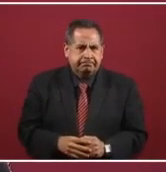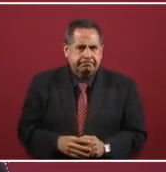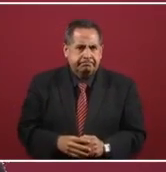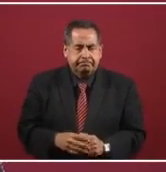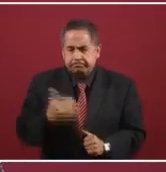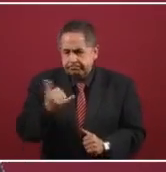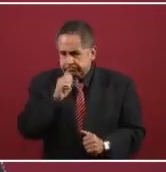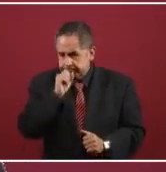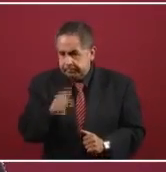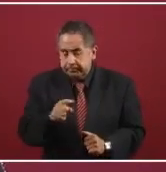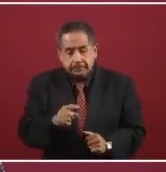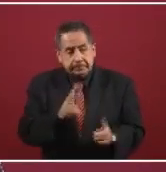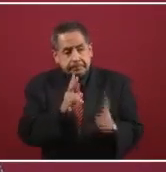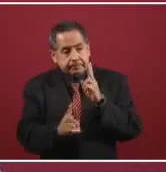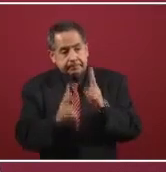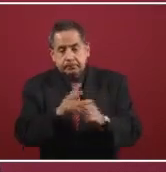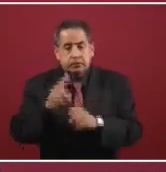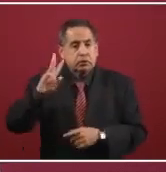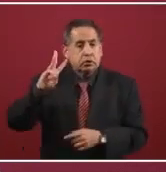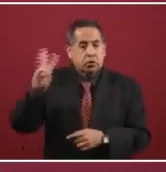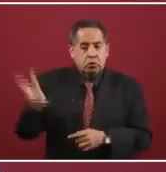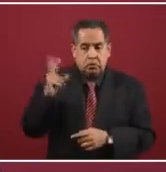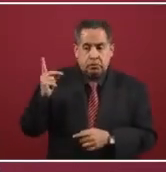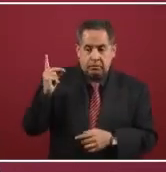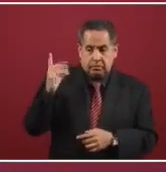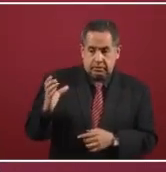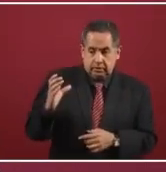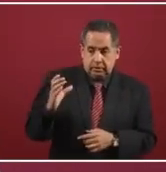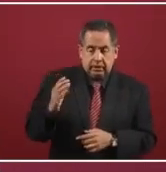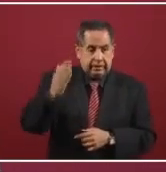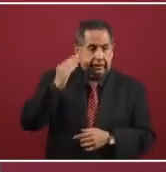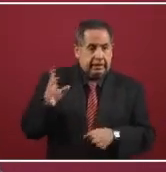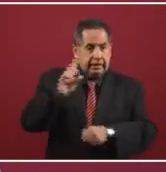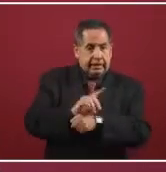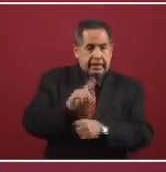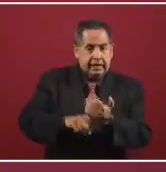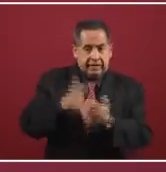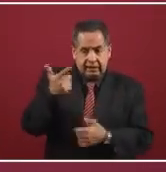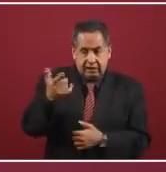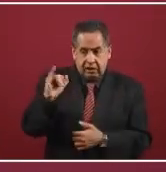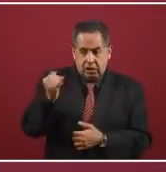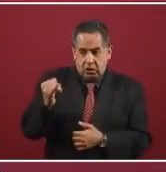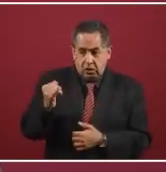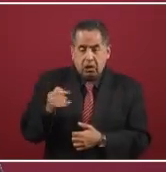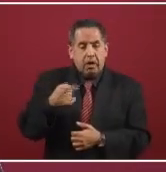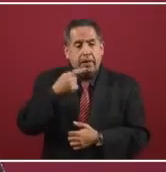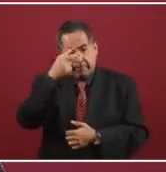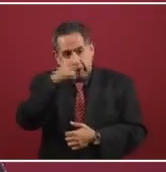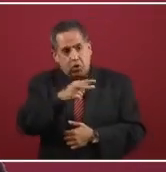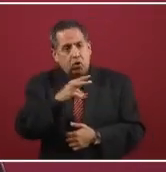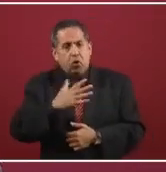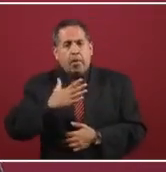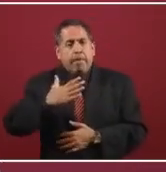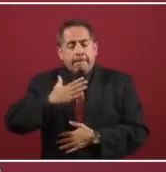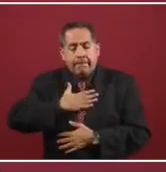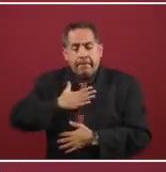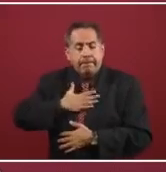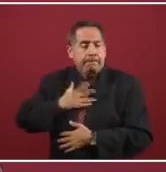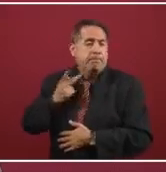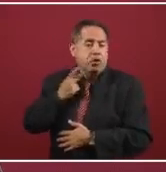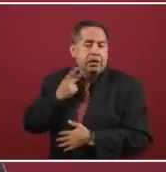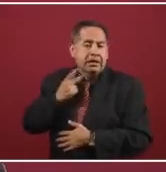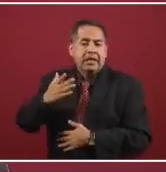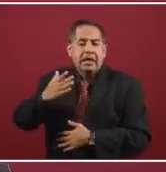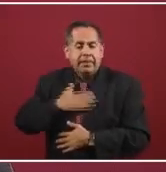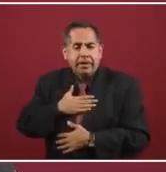Y la conversación en Washington, el día que culminó el día 7 de junio, fue: México va a aplicar sus políticas. ¿En